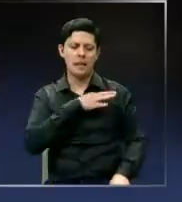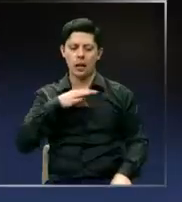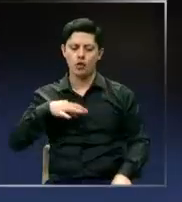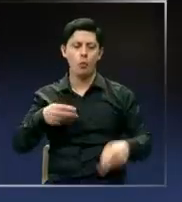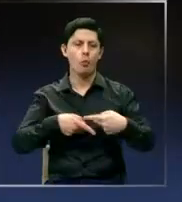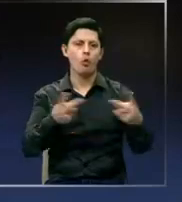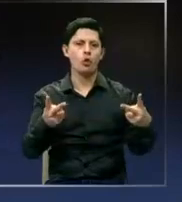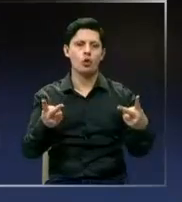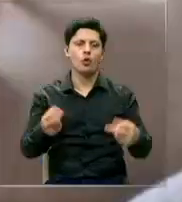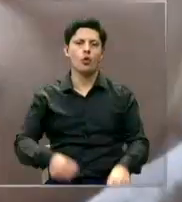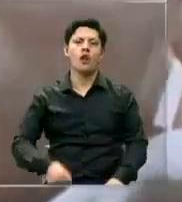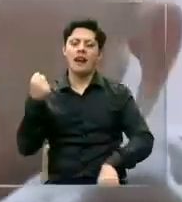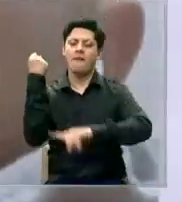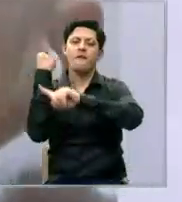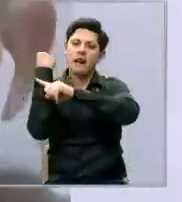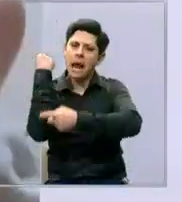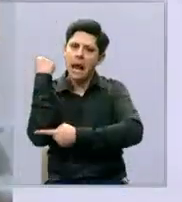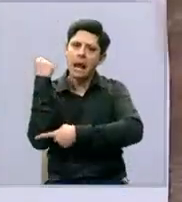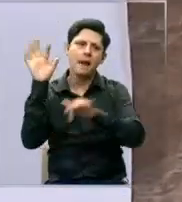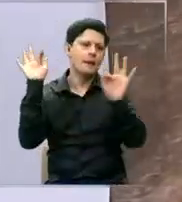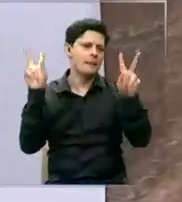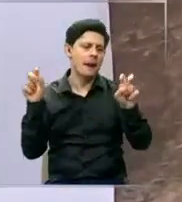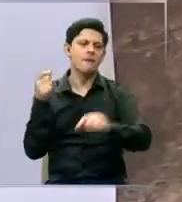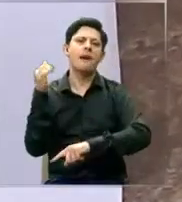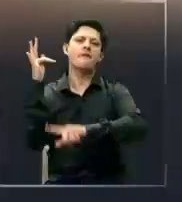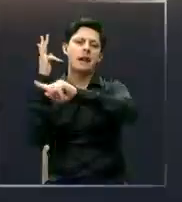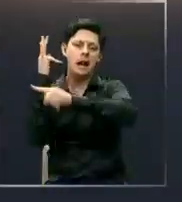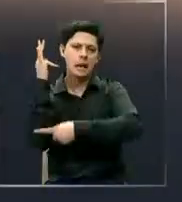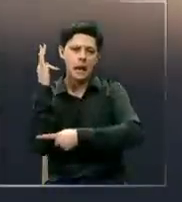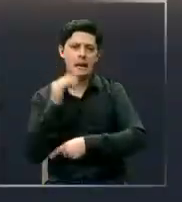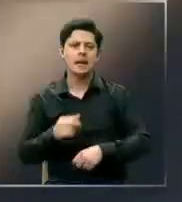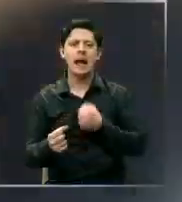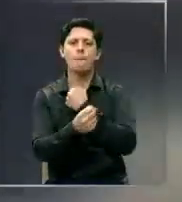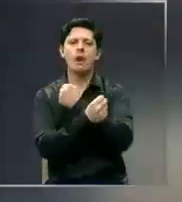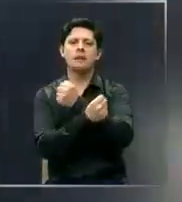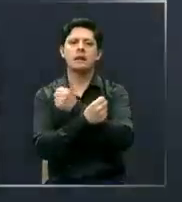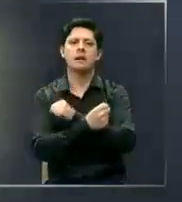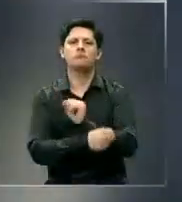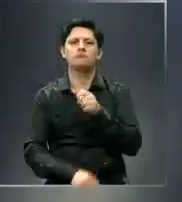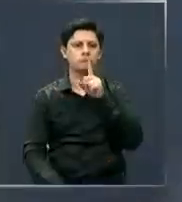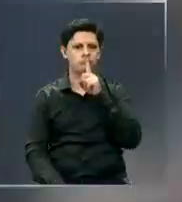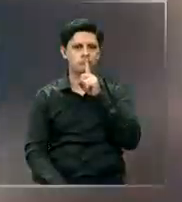Público, la Fiscalía y las policías. Por el bien del correcto proceso, no emitirán declaraciones.